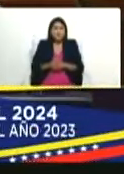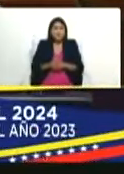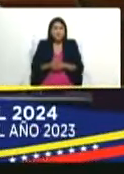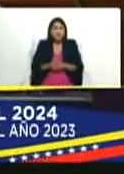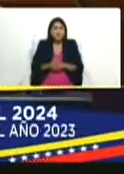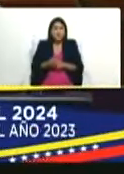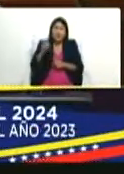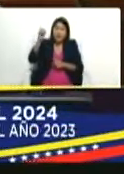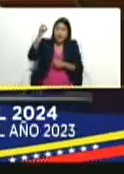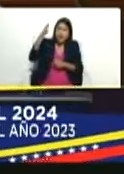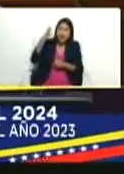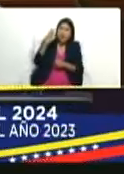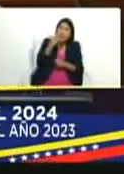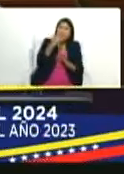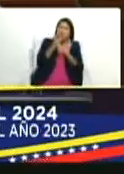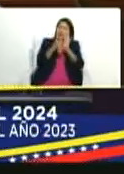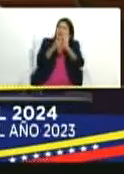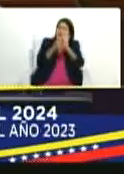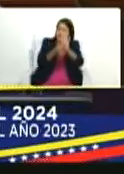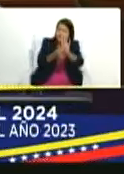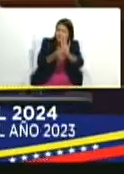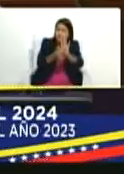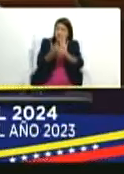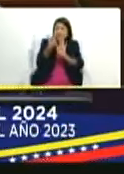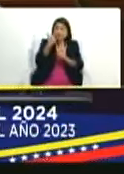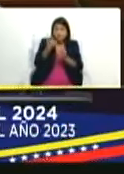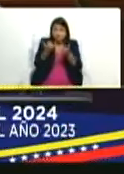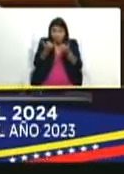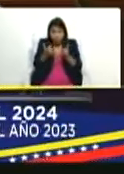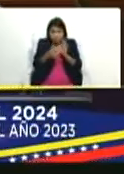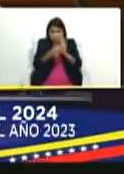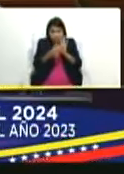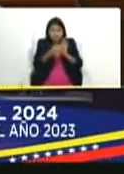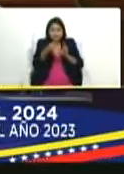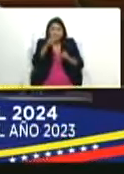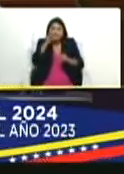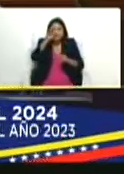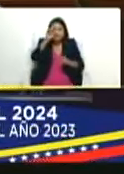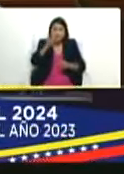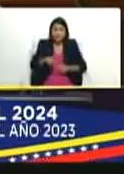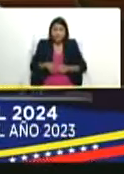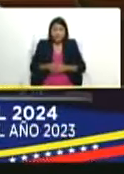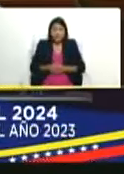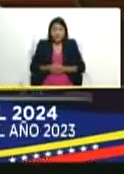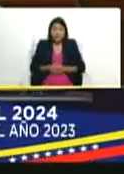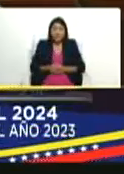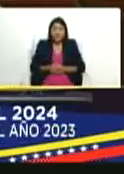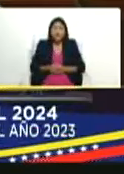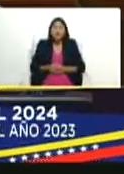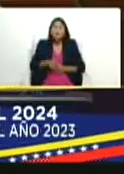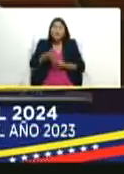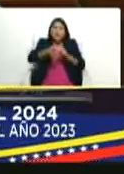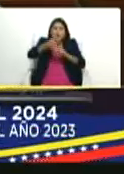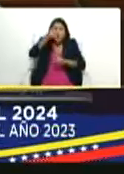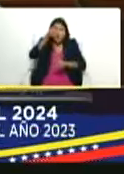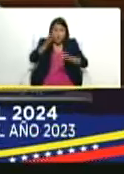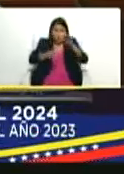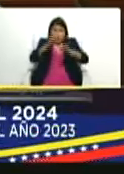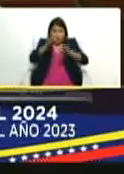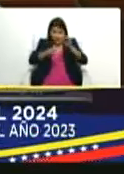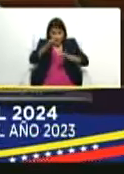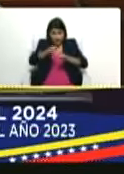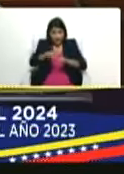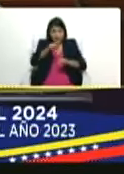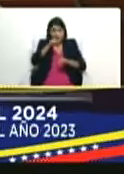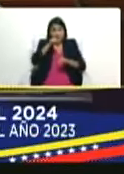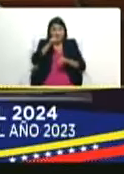luz, referencia para el presente y las futuras generaciones, en el ejercicio de la justicia como aporte